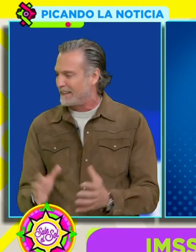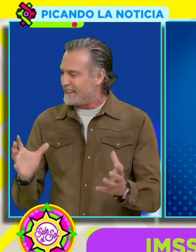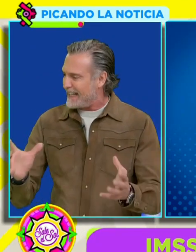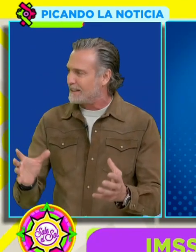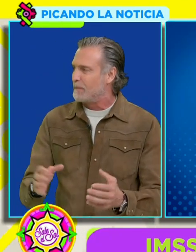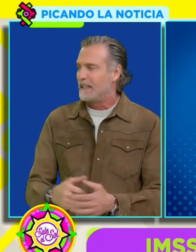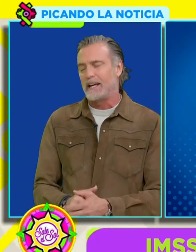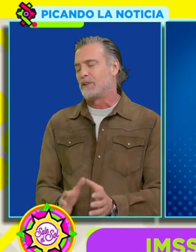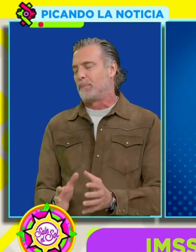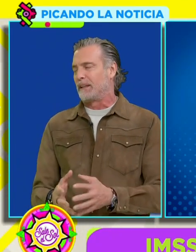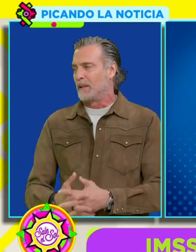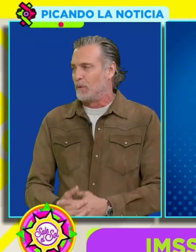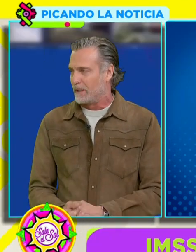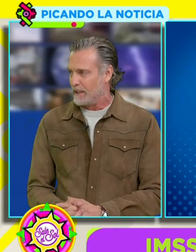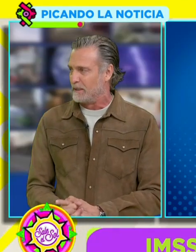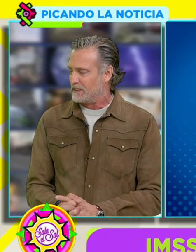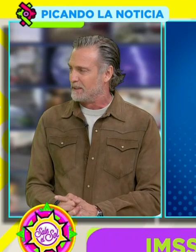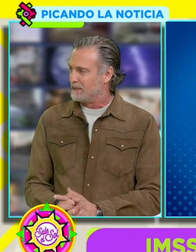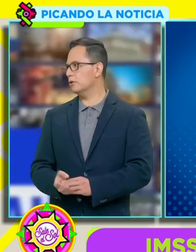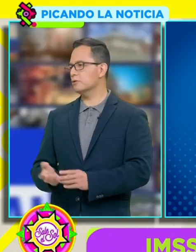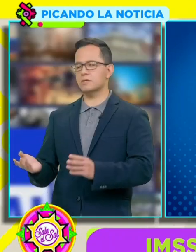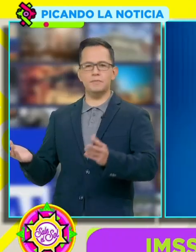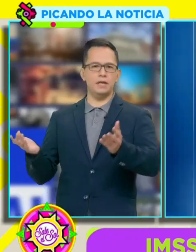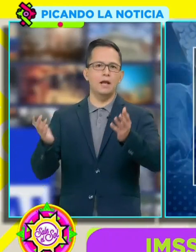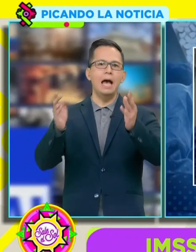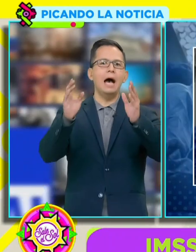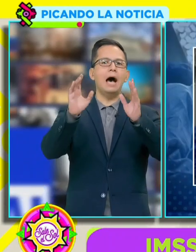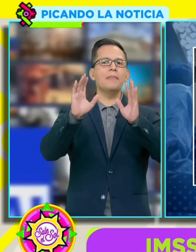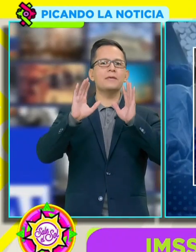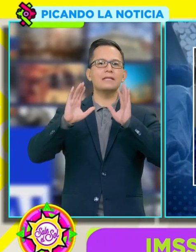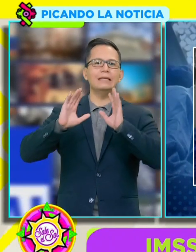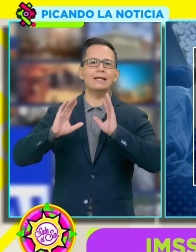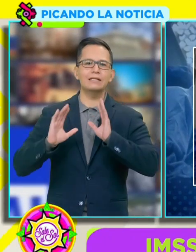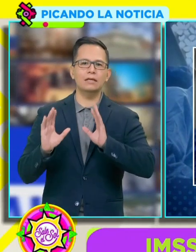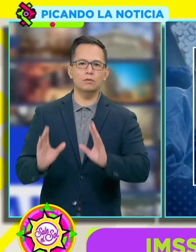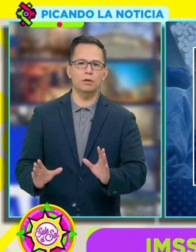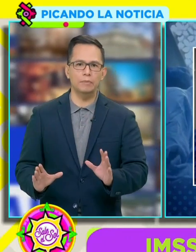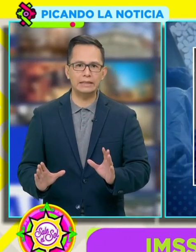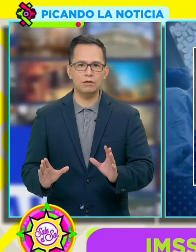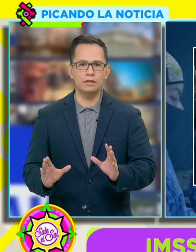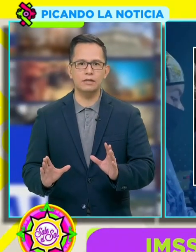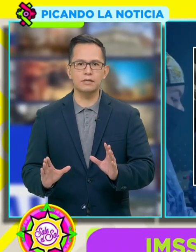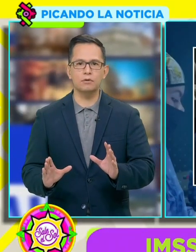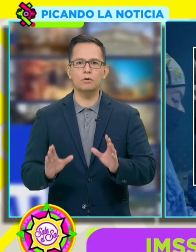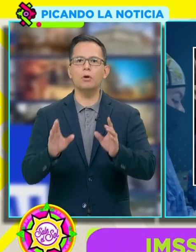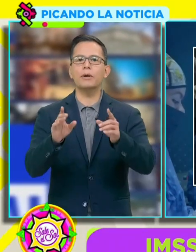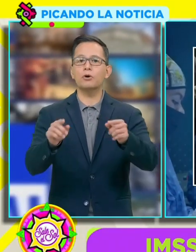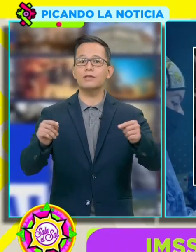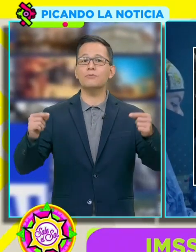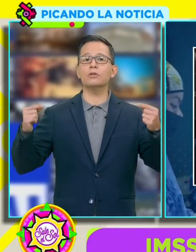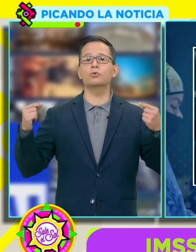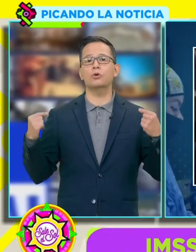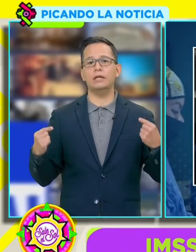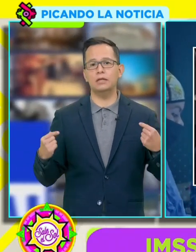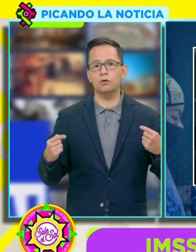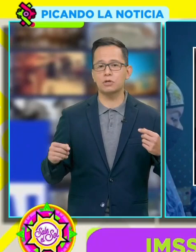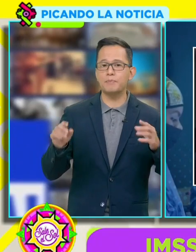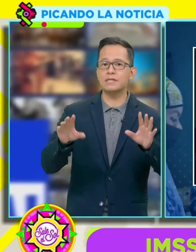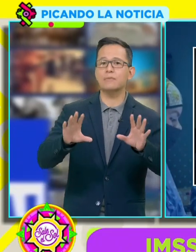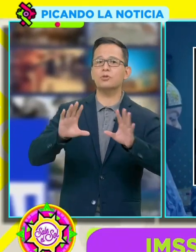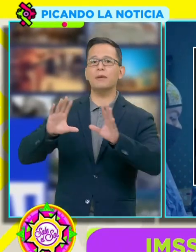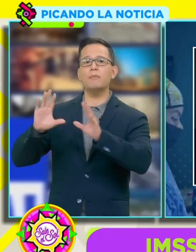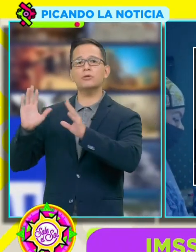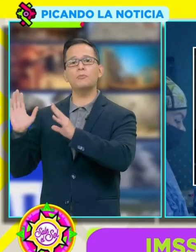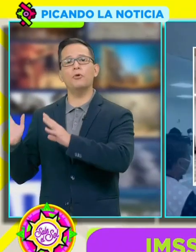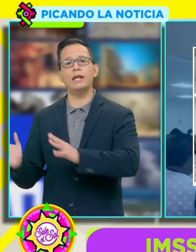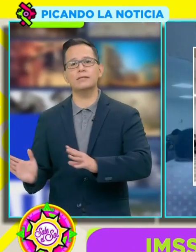el practicante mexicano es espectacular, realmente. Sí, no, y entonces, miren, antes de andar diciendo me lo mataron en el seguro, mejor seamos autocríticos y